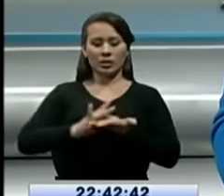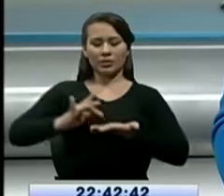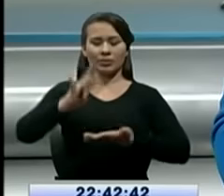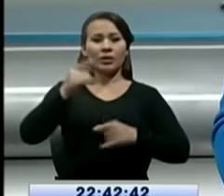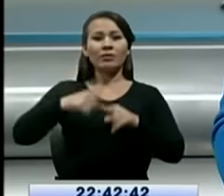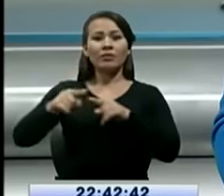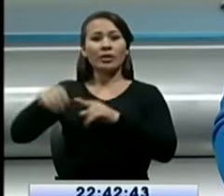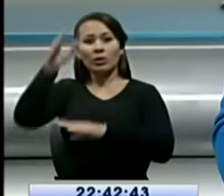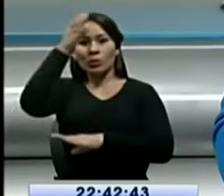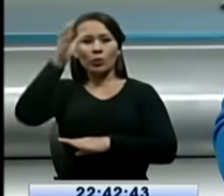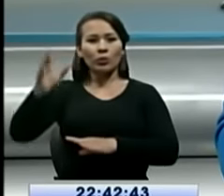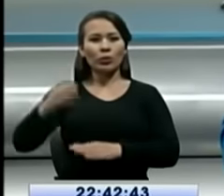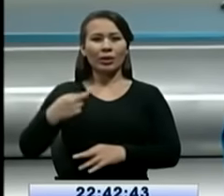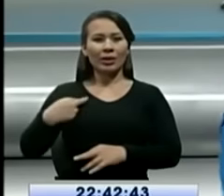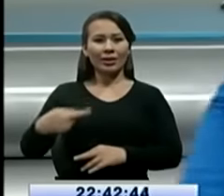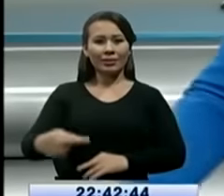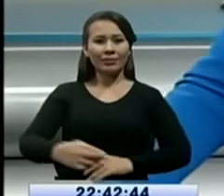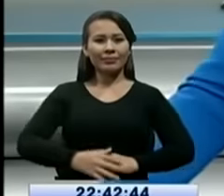distintas culturas.